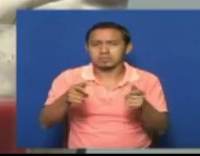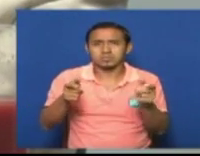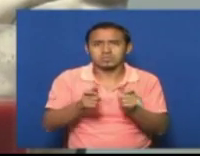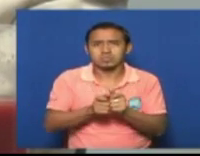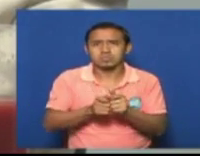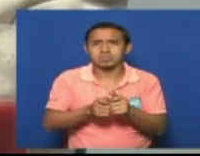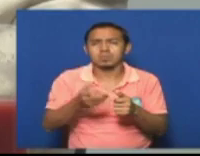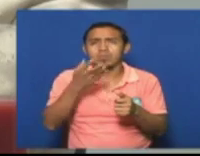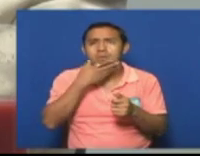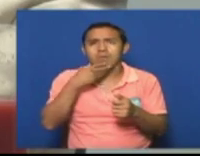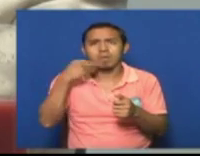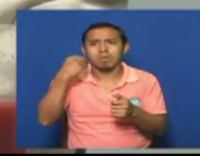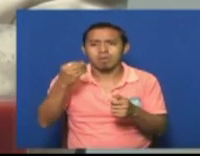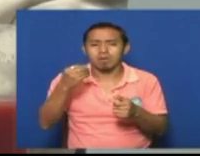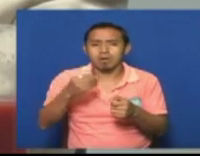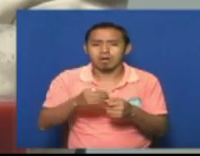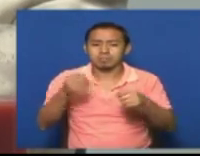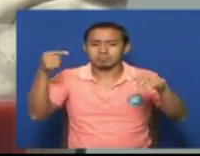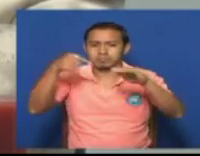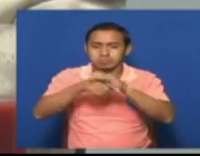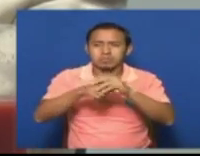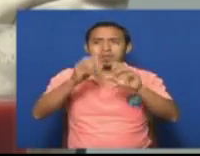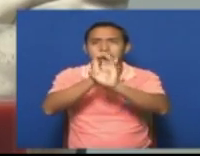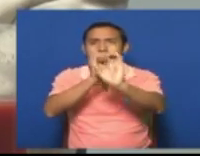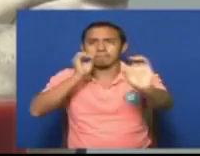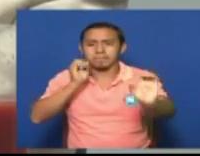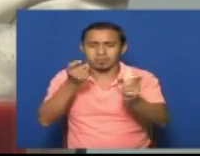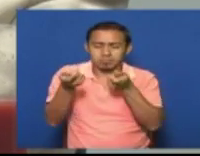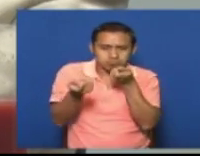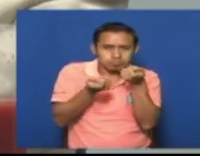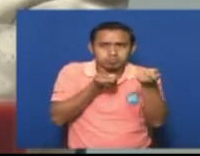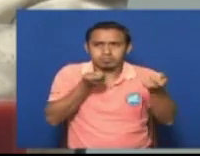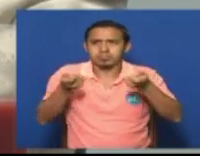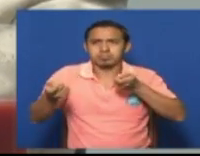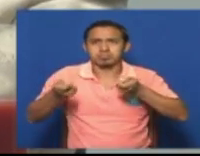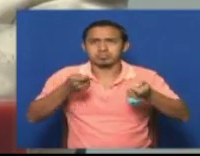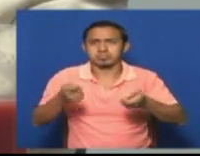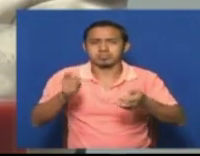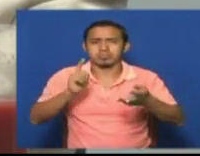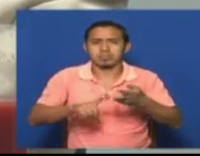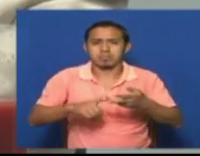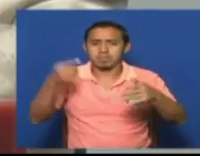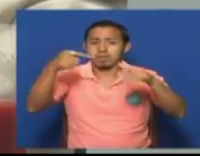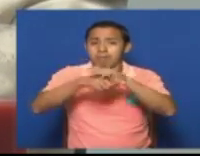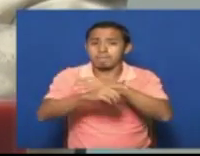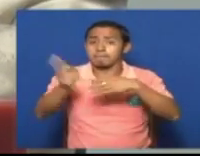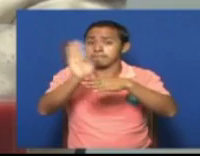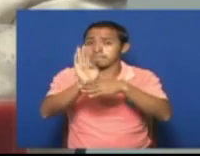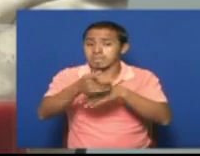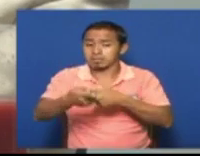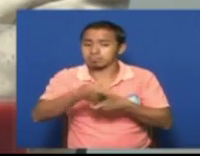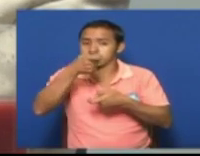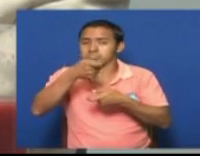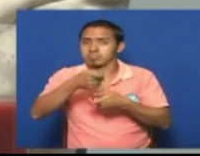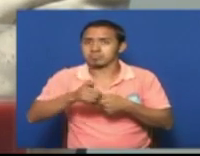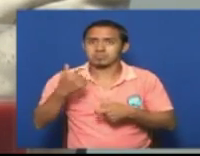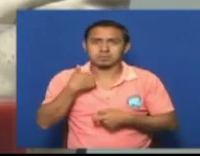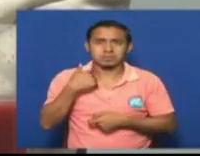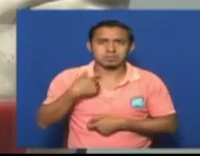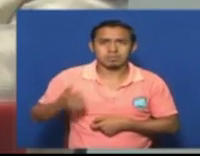adolescentes que asalte en buses control en zonas territoriales asalten banco anden armados